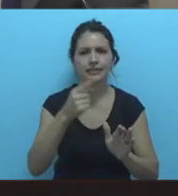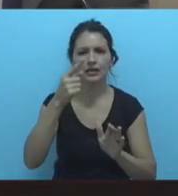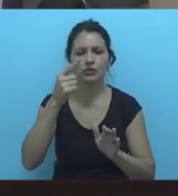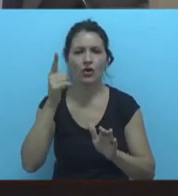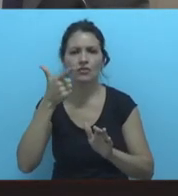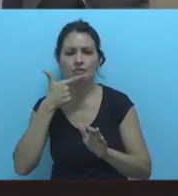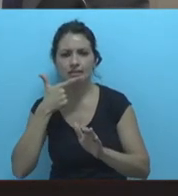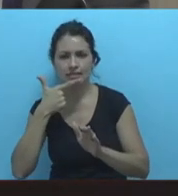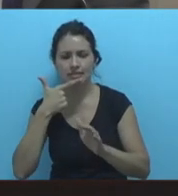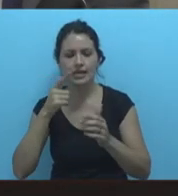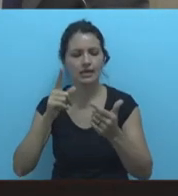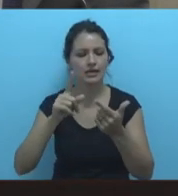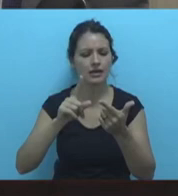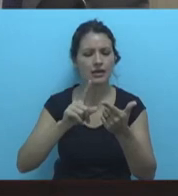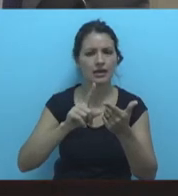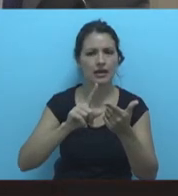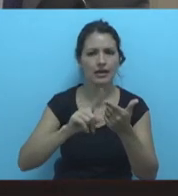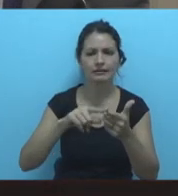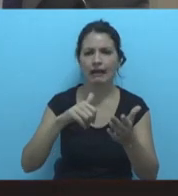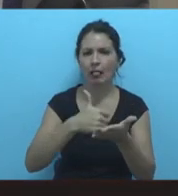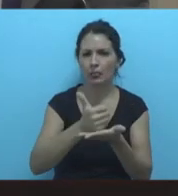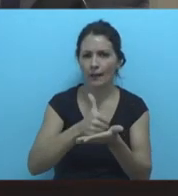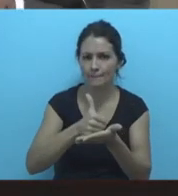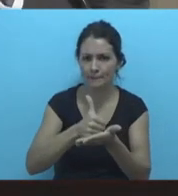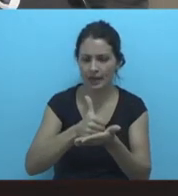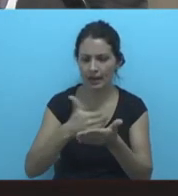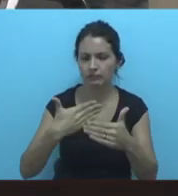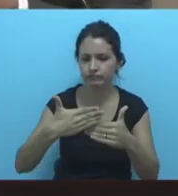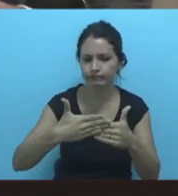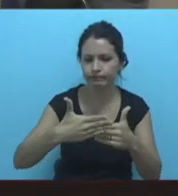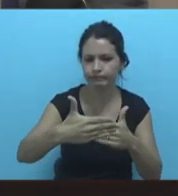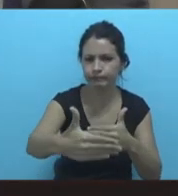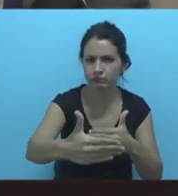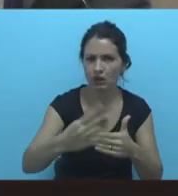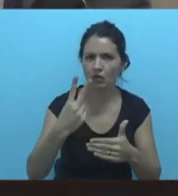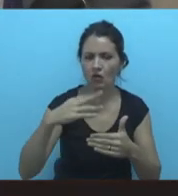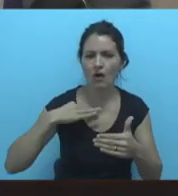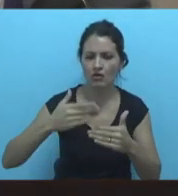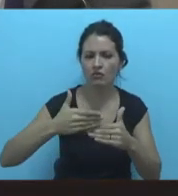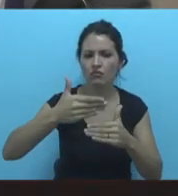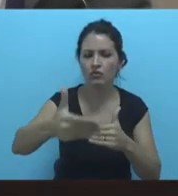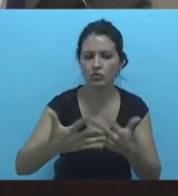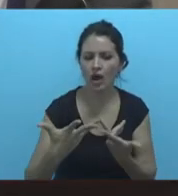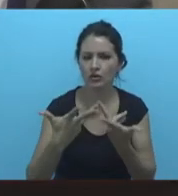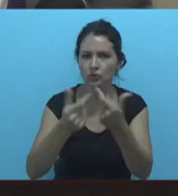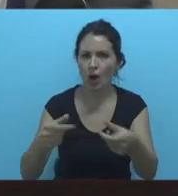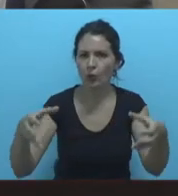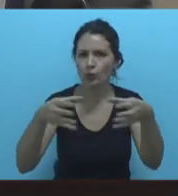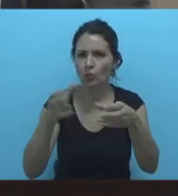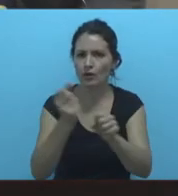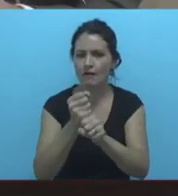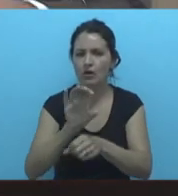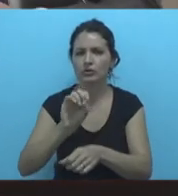13.317 y sus leyes modificatorias 13.439, 13.590 y 13.812 a favor de la cooperativa de